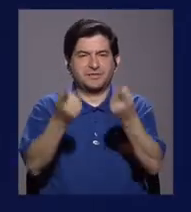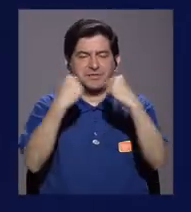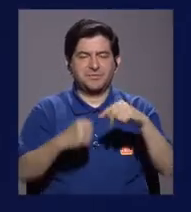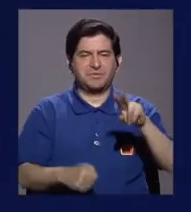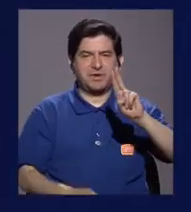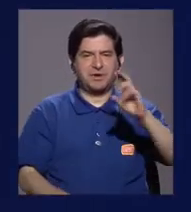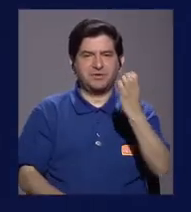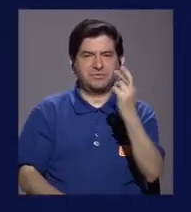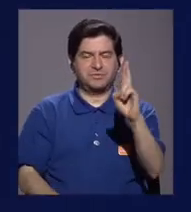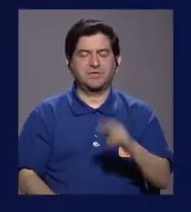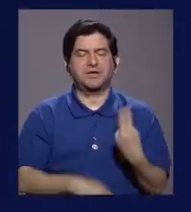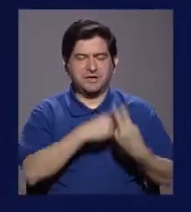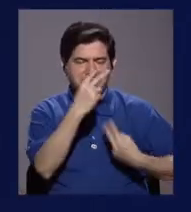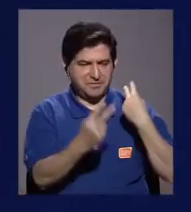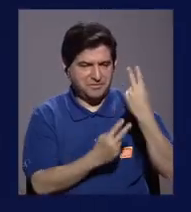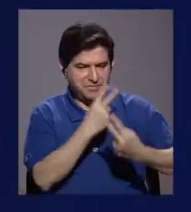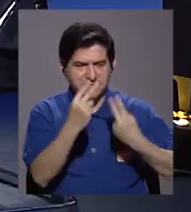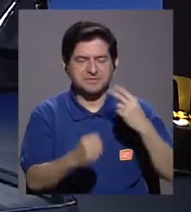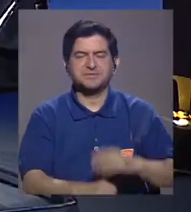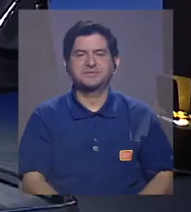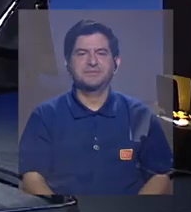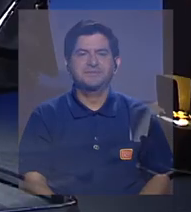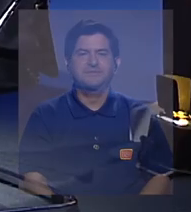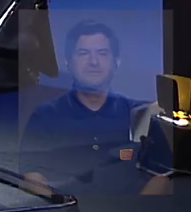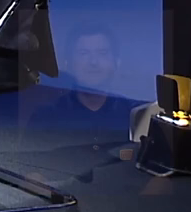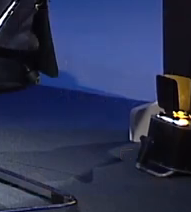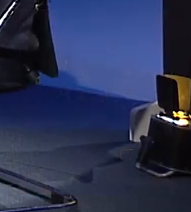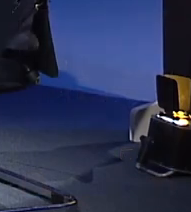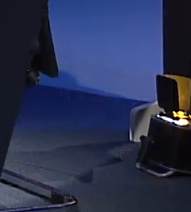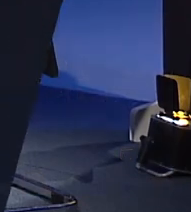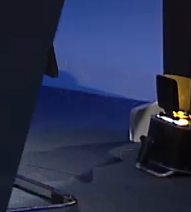en la universidad de costa rica i